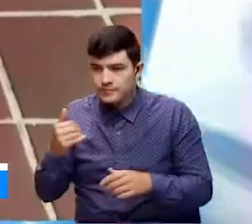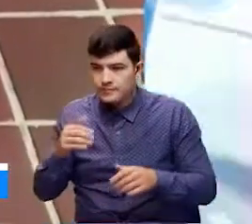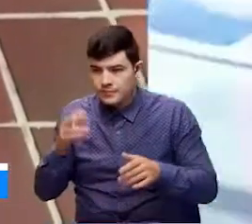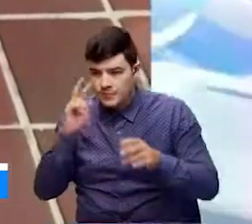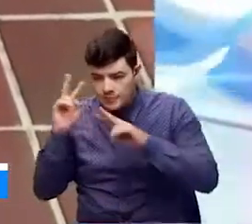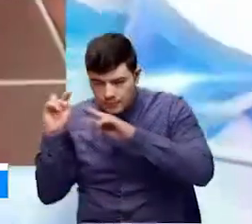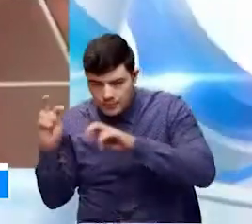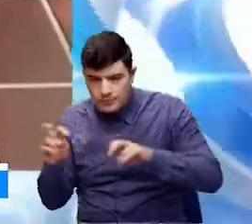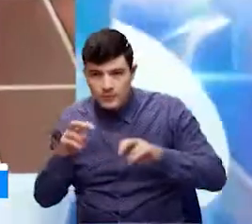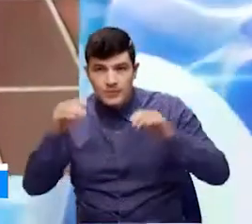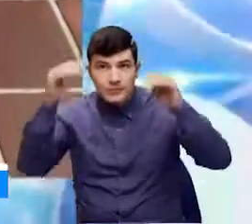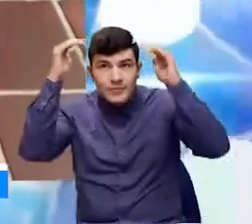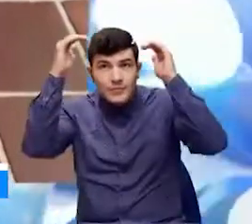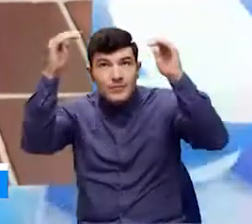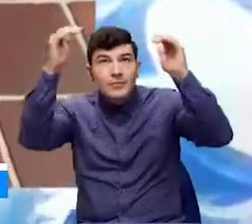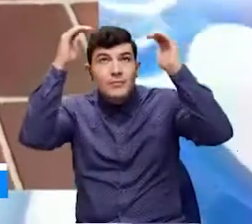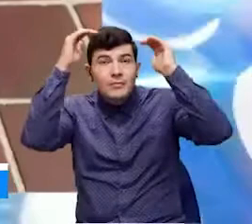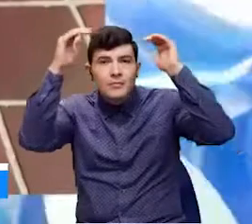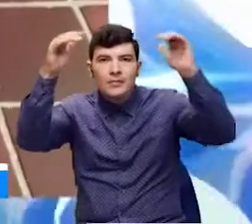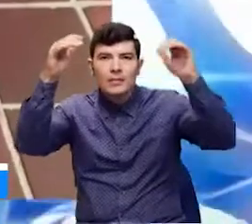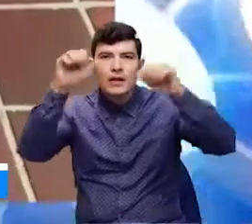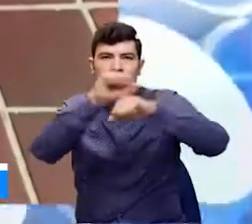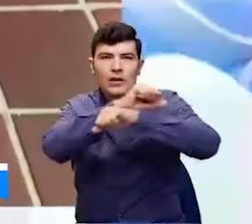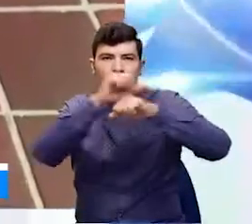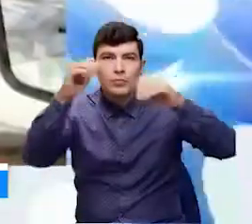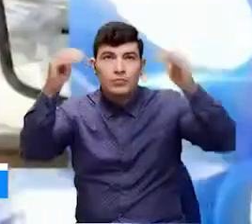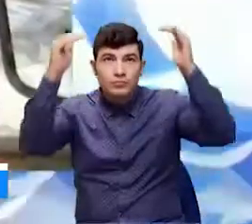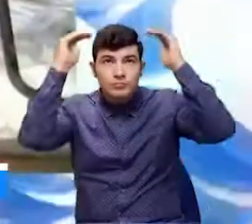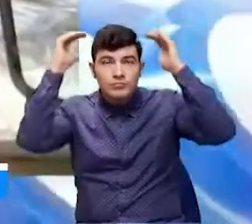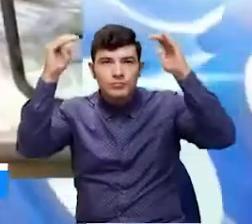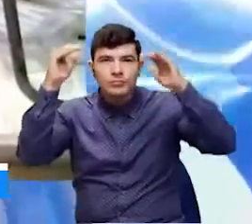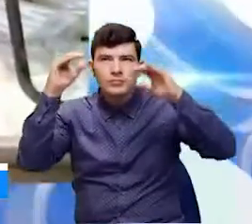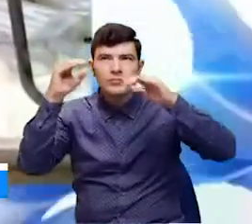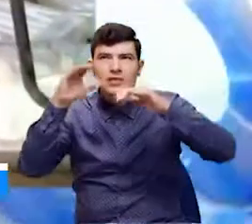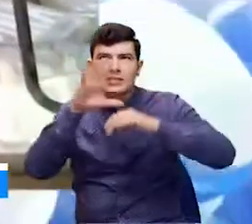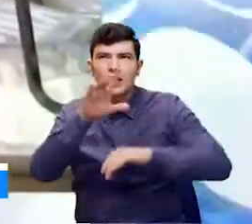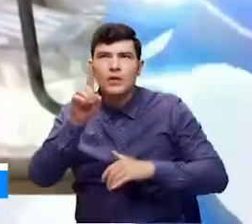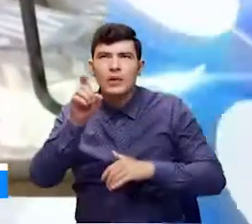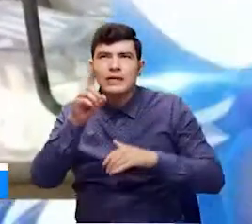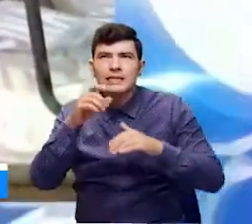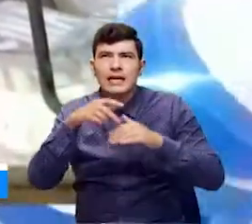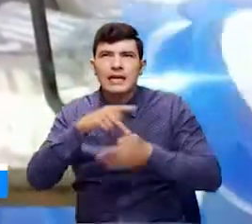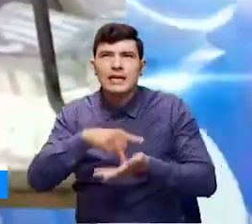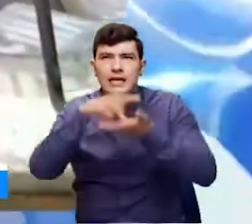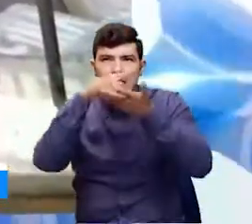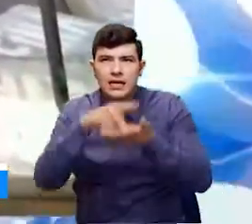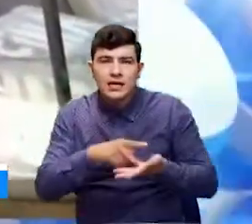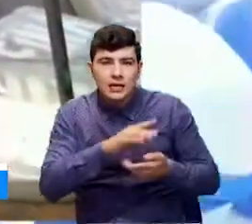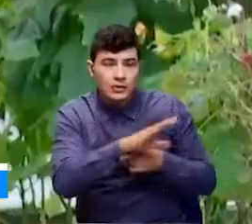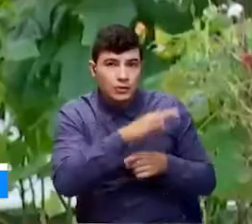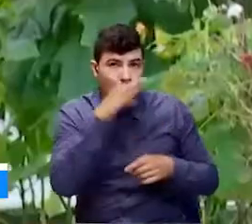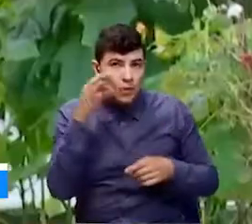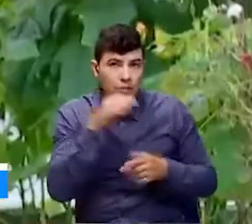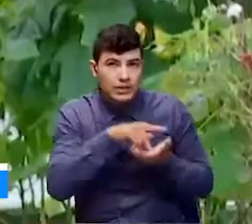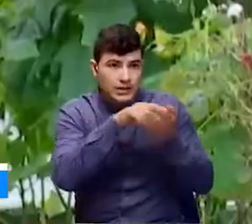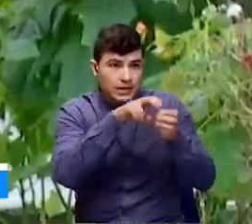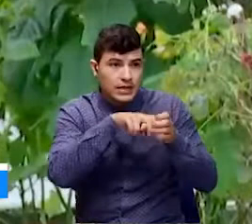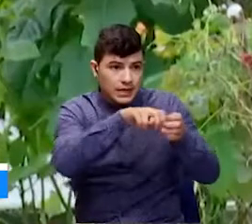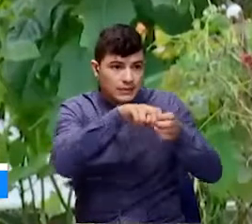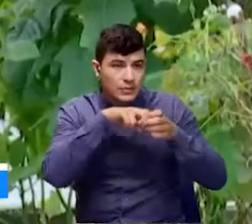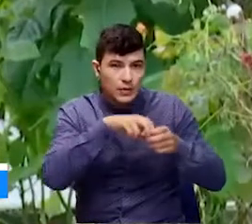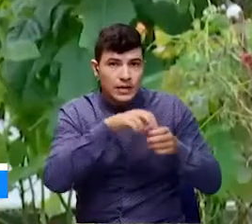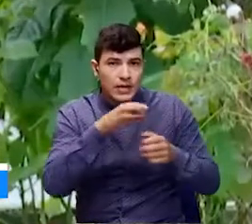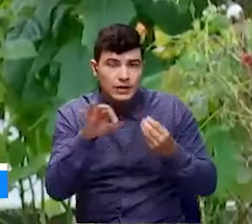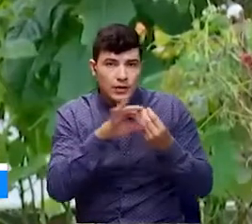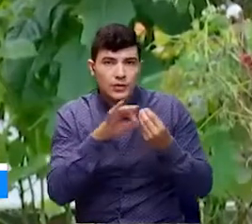el techo del vehículo 56 kilos de clorhidrato de cocaína. El hombre que transportaba esta droga fue dejado a